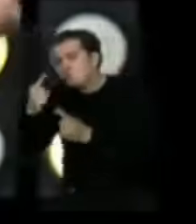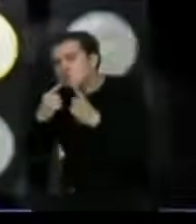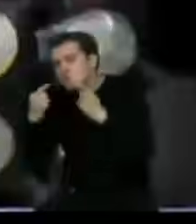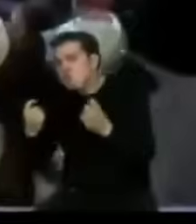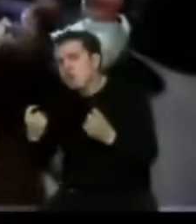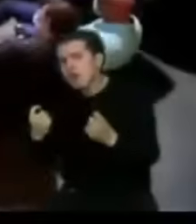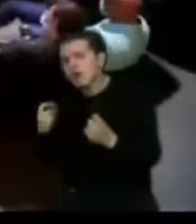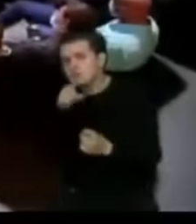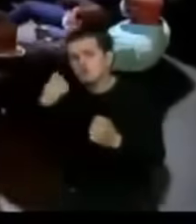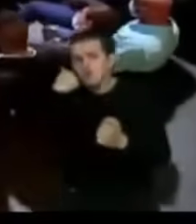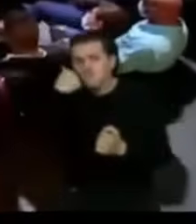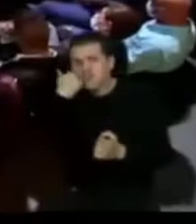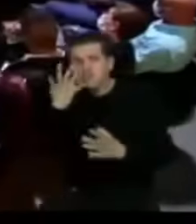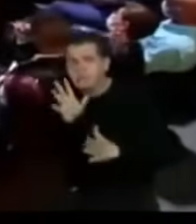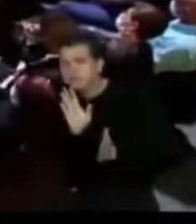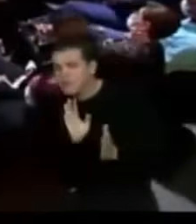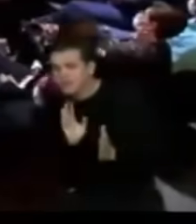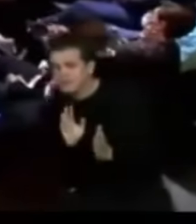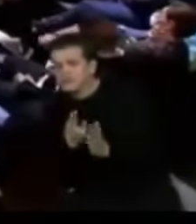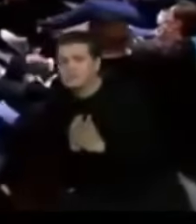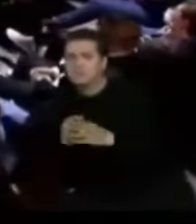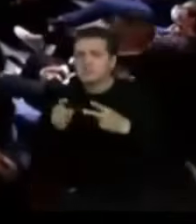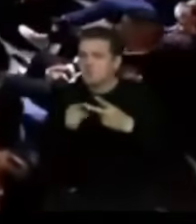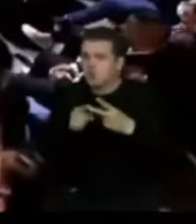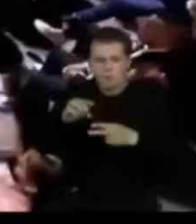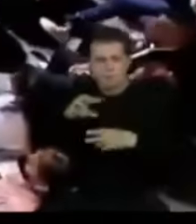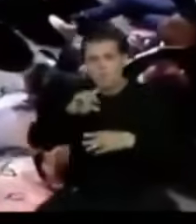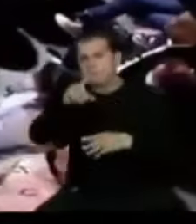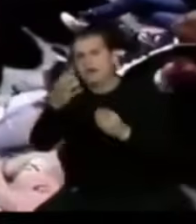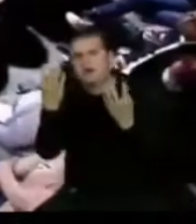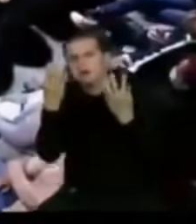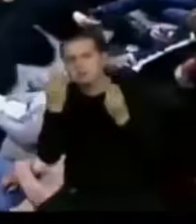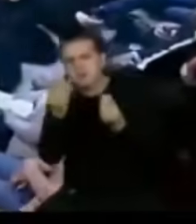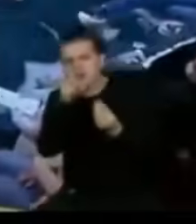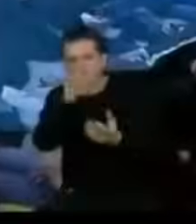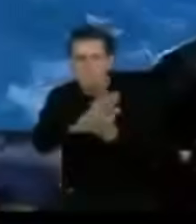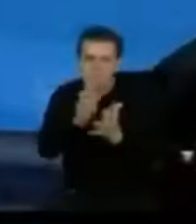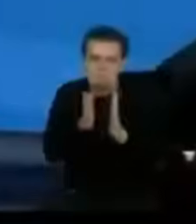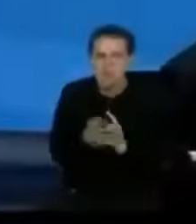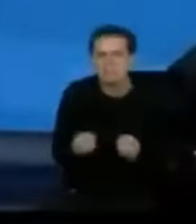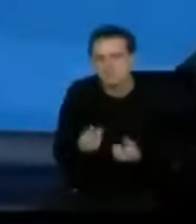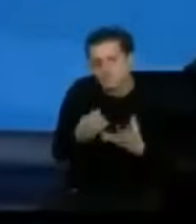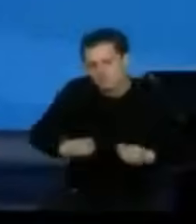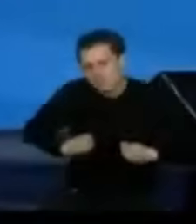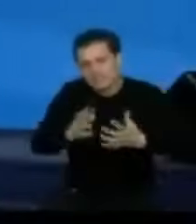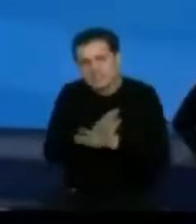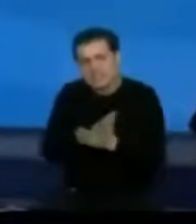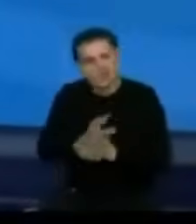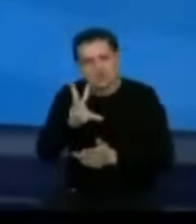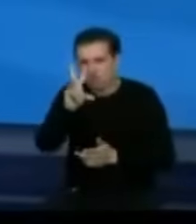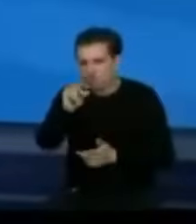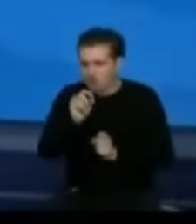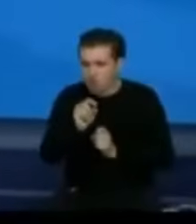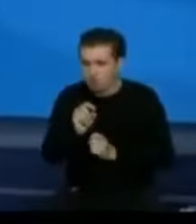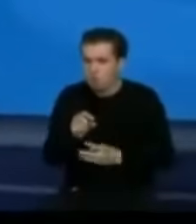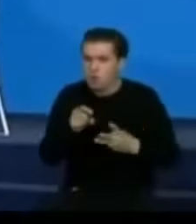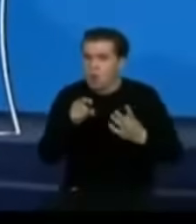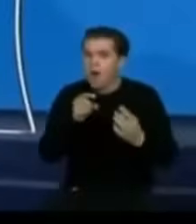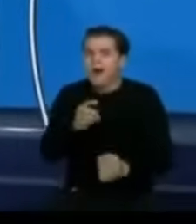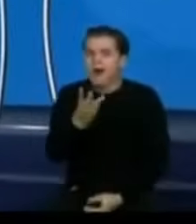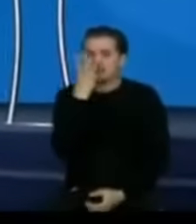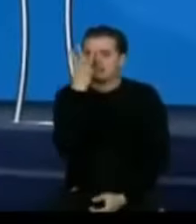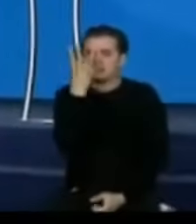pecados, por tus enfermedades y para que tú tengas paz, sino que al tercer día